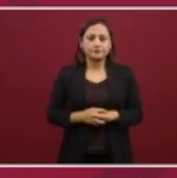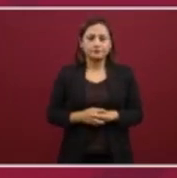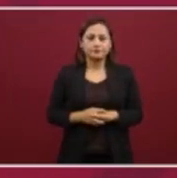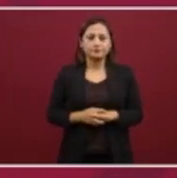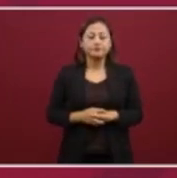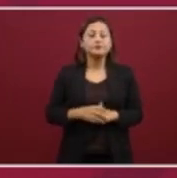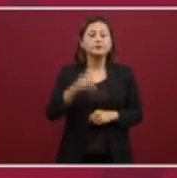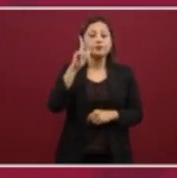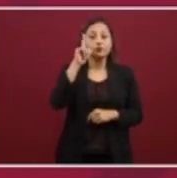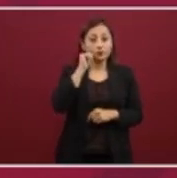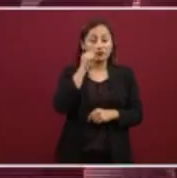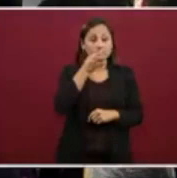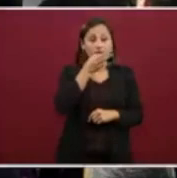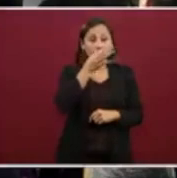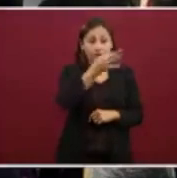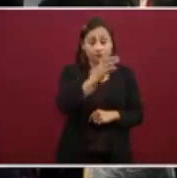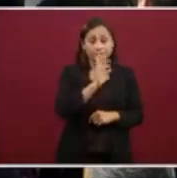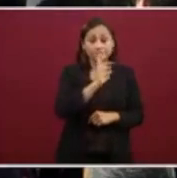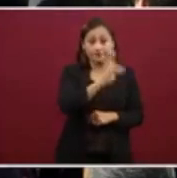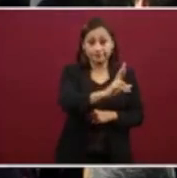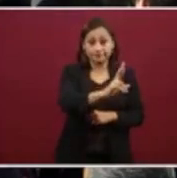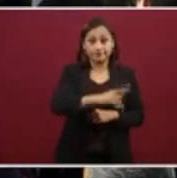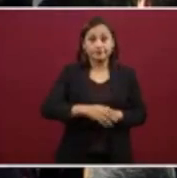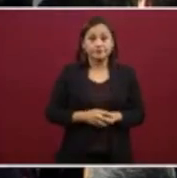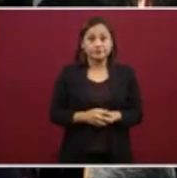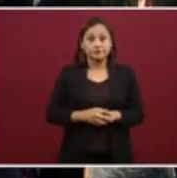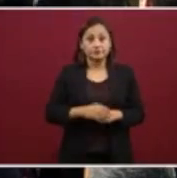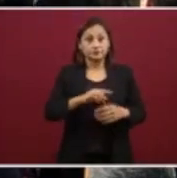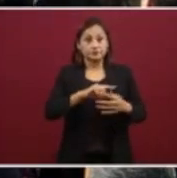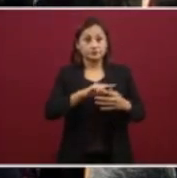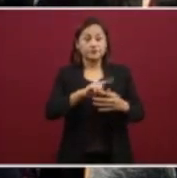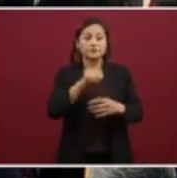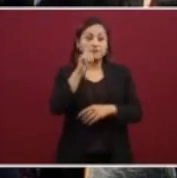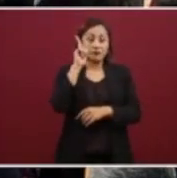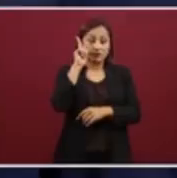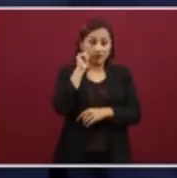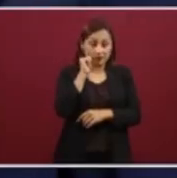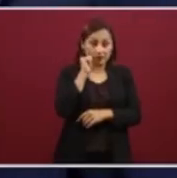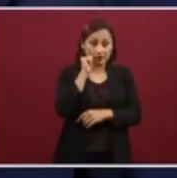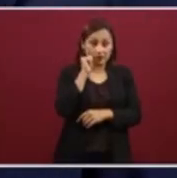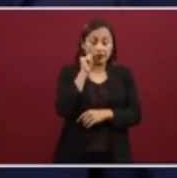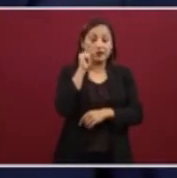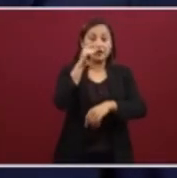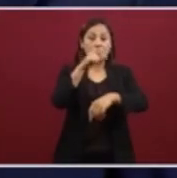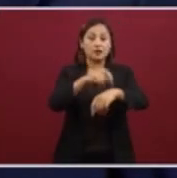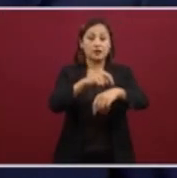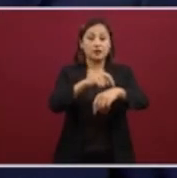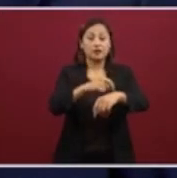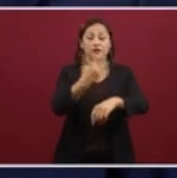Mañana va a haber respuesta a las 5 de la tarde.